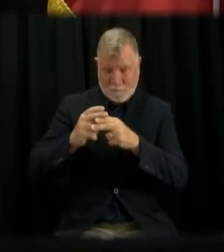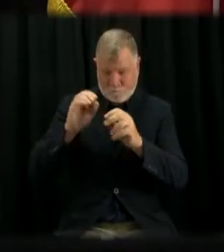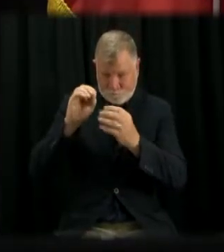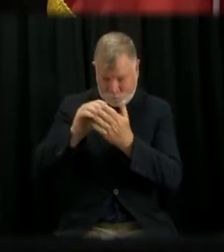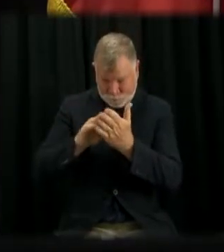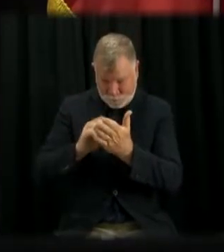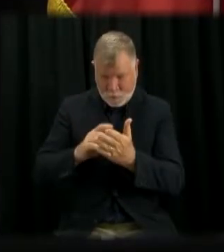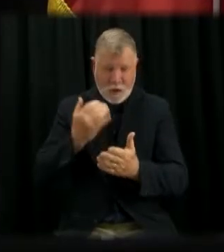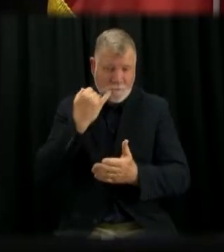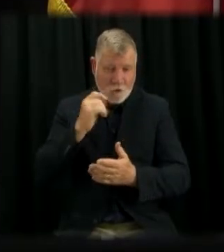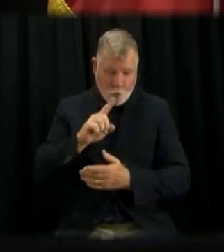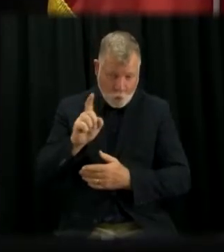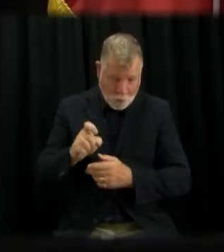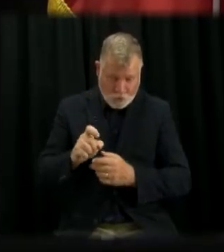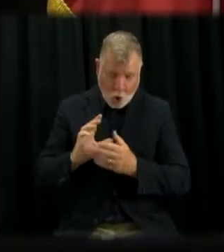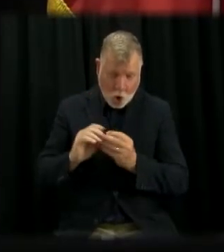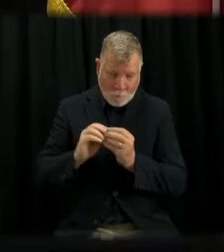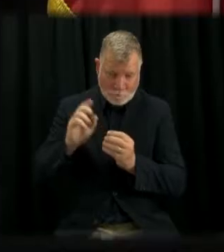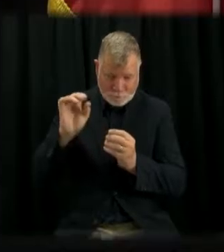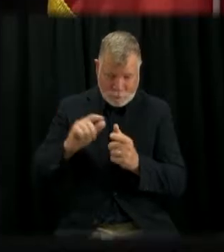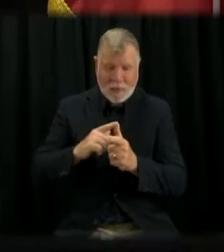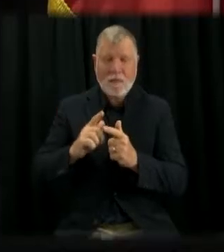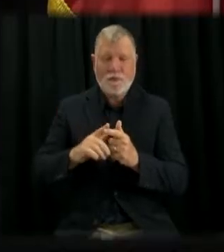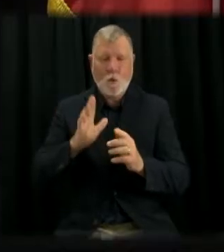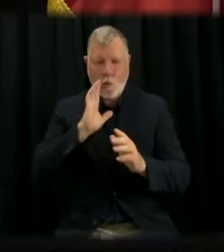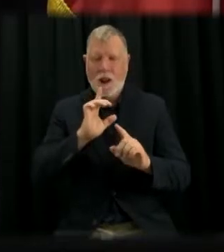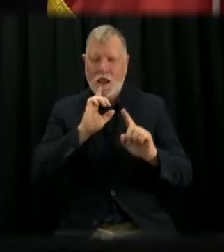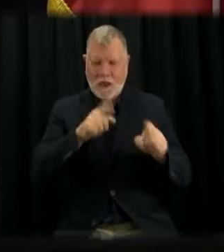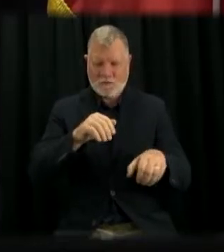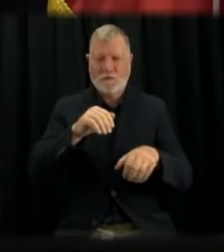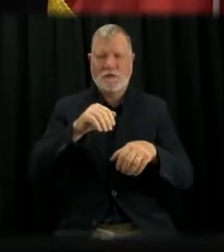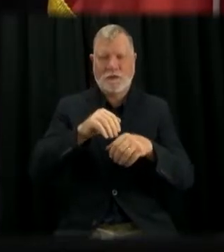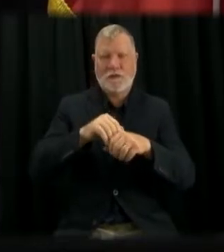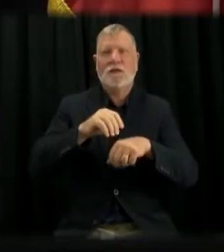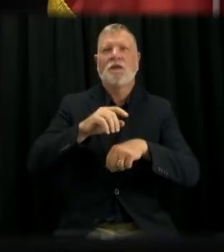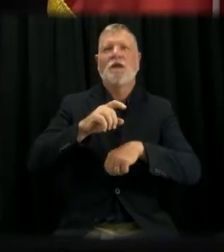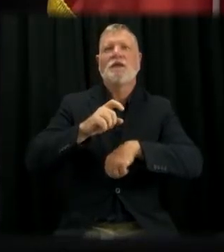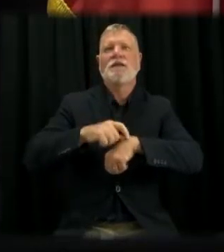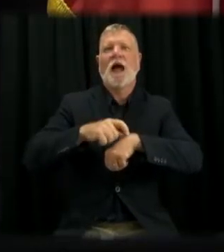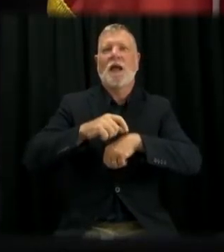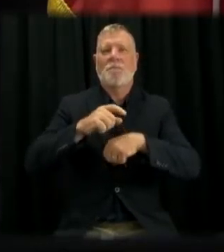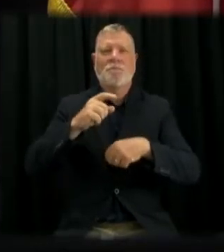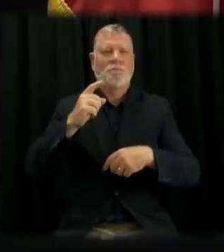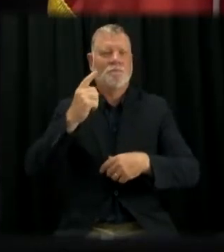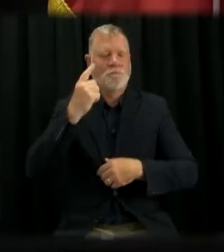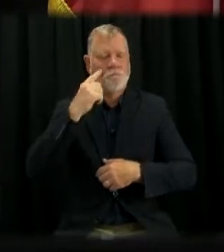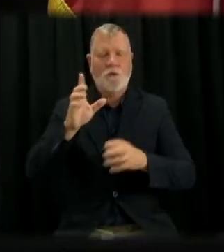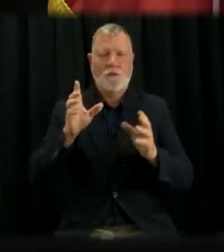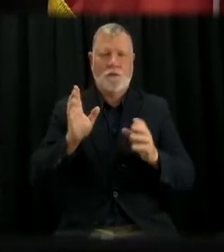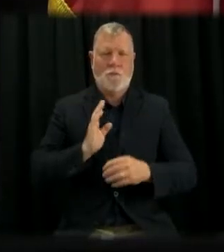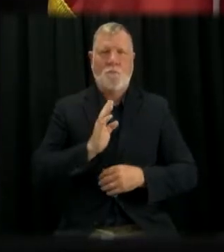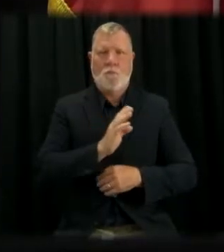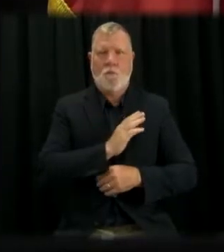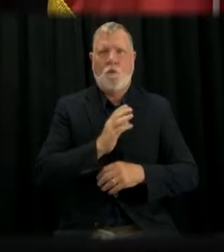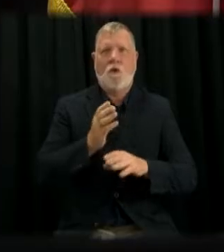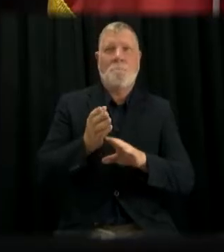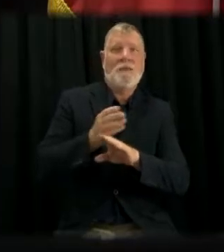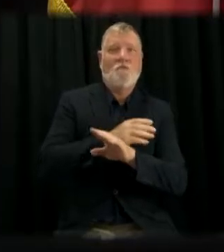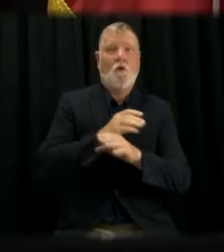webcast, ponga su nombre y cualquier pregunta o comentarios y después vamos a discutirlo durante el periodo asignado para ello.